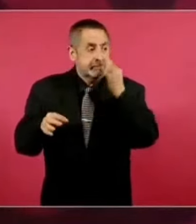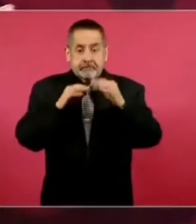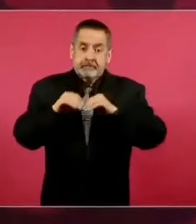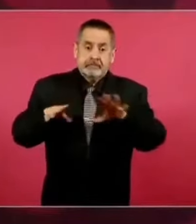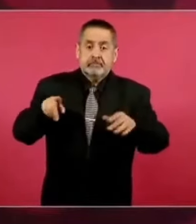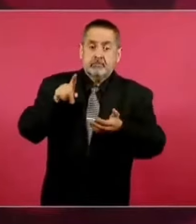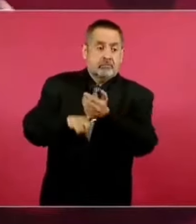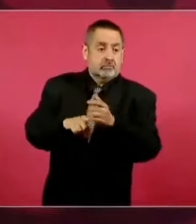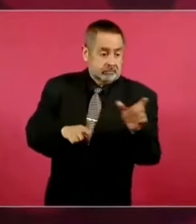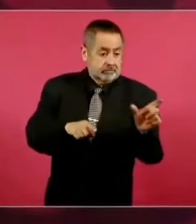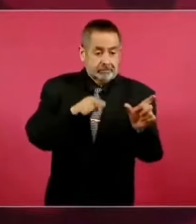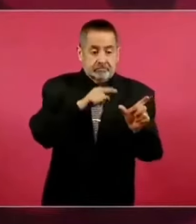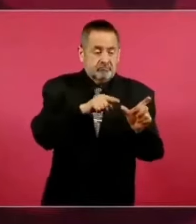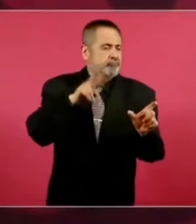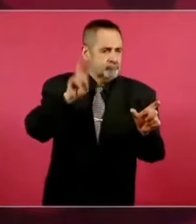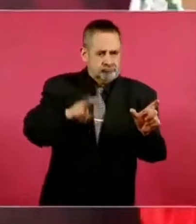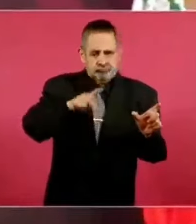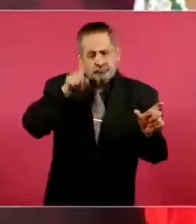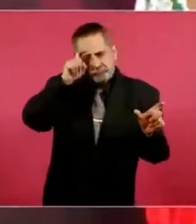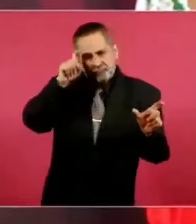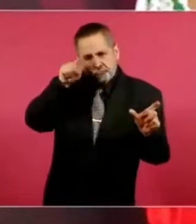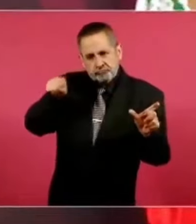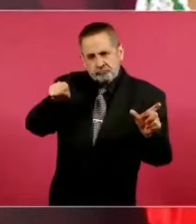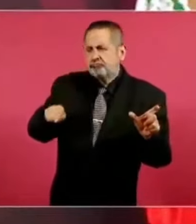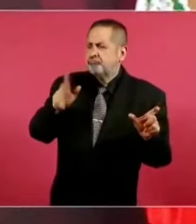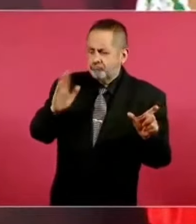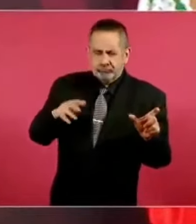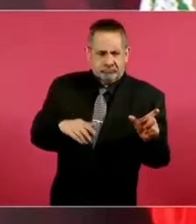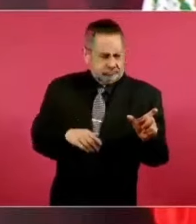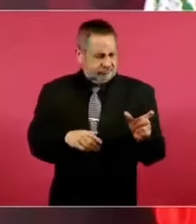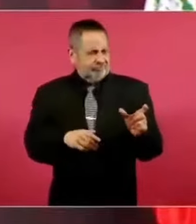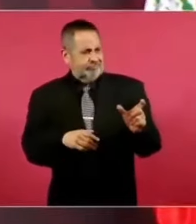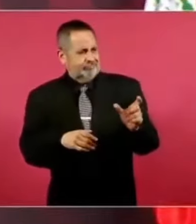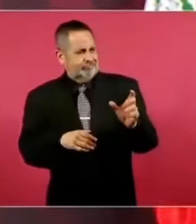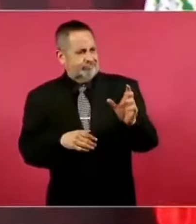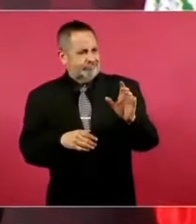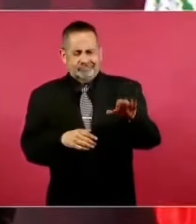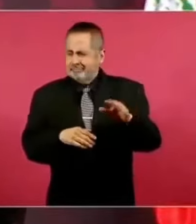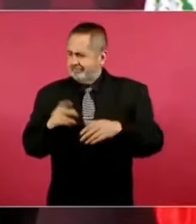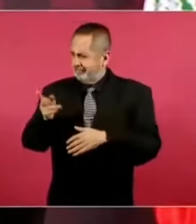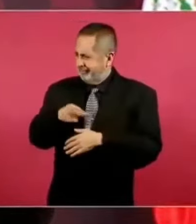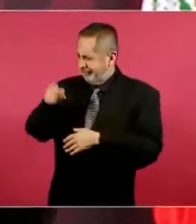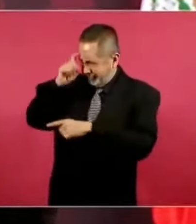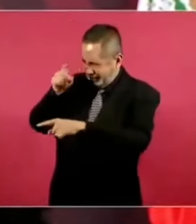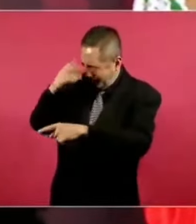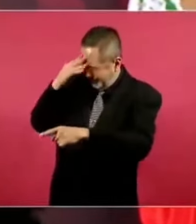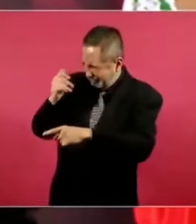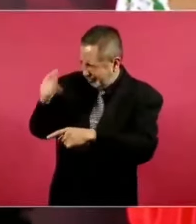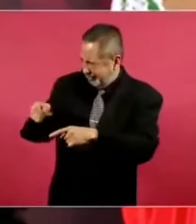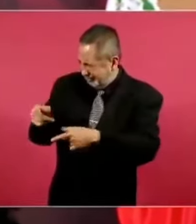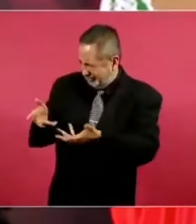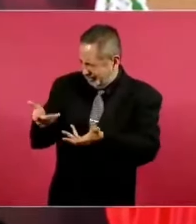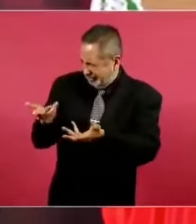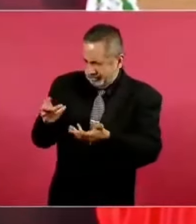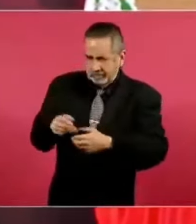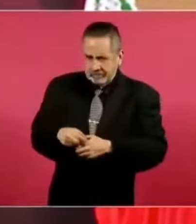del medicamento cuando le pregunté al doctor